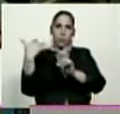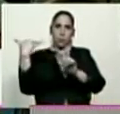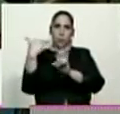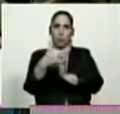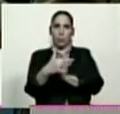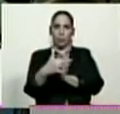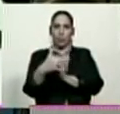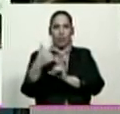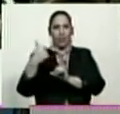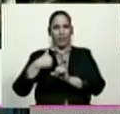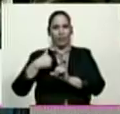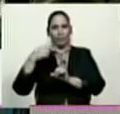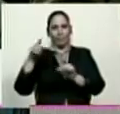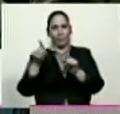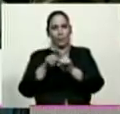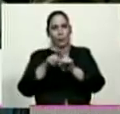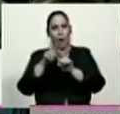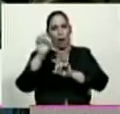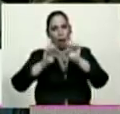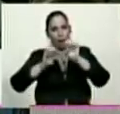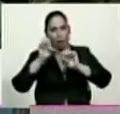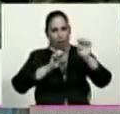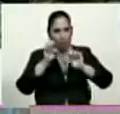Yo la califico así, una gran provocación.